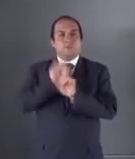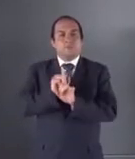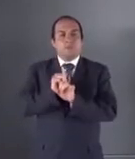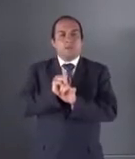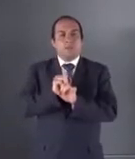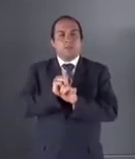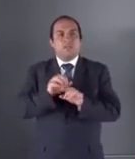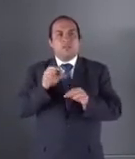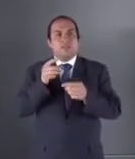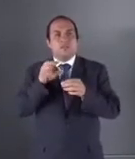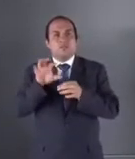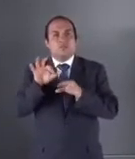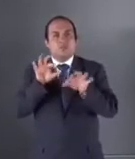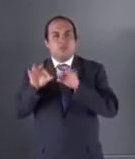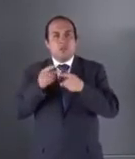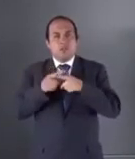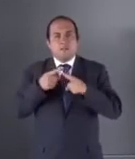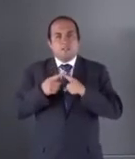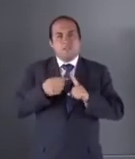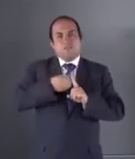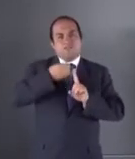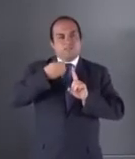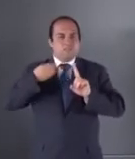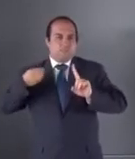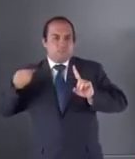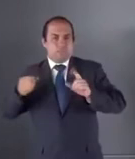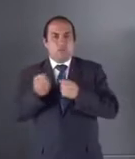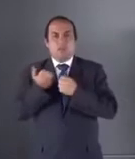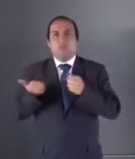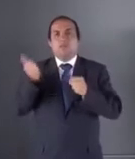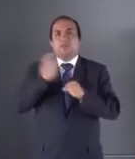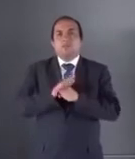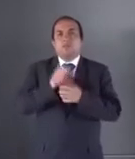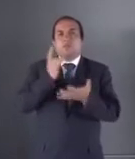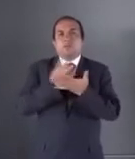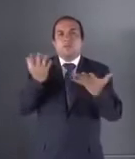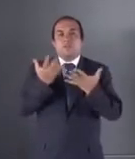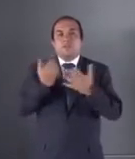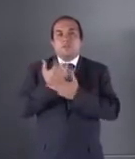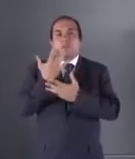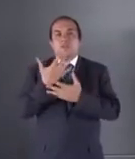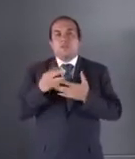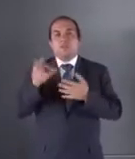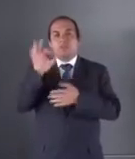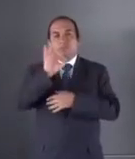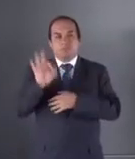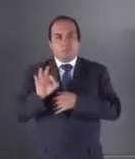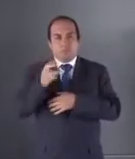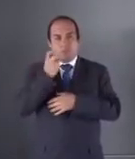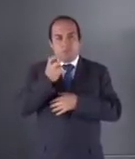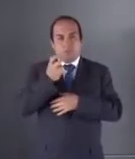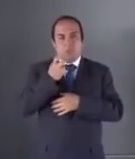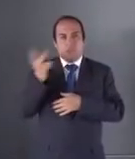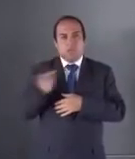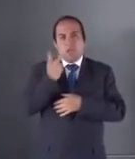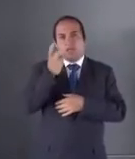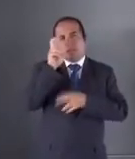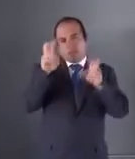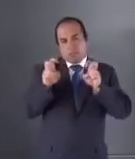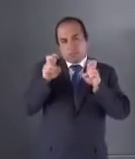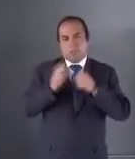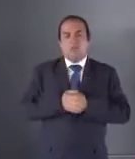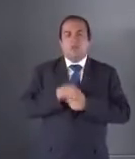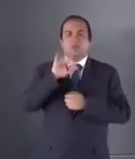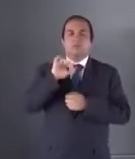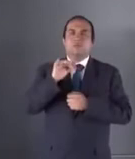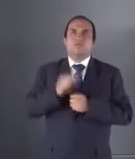administrativas y justo que nada más se revisó el 50% por la pandemia. Preguntarle sobre esta situación. Sí,